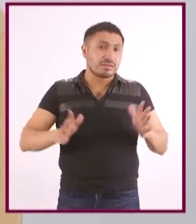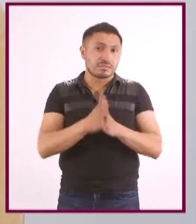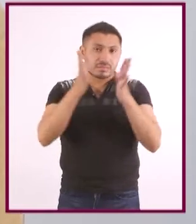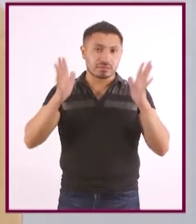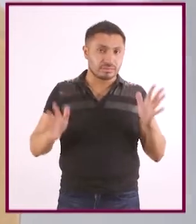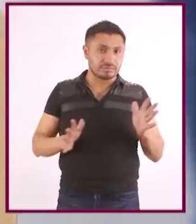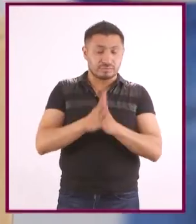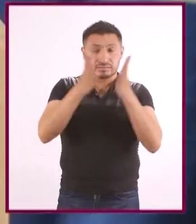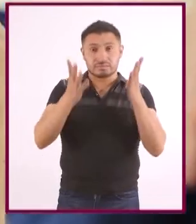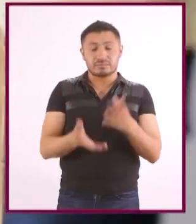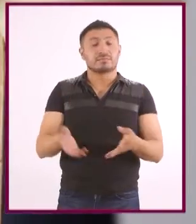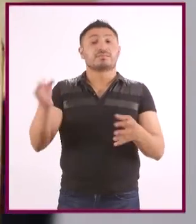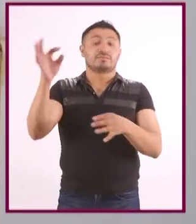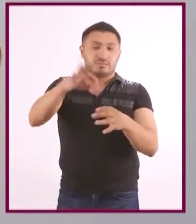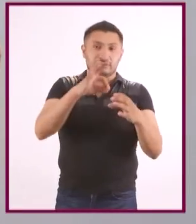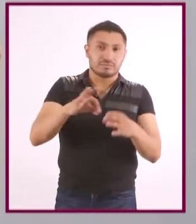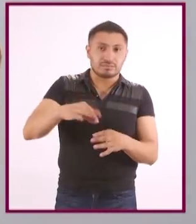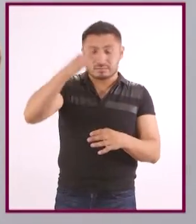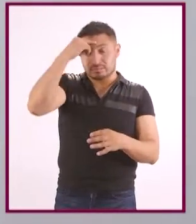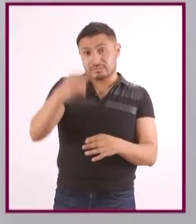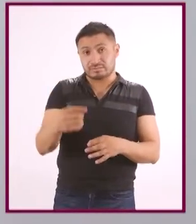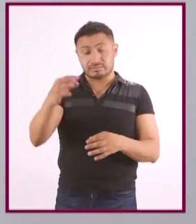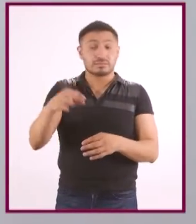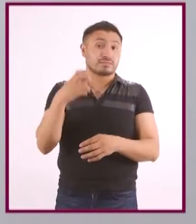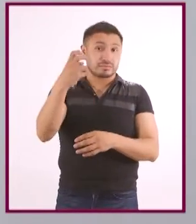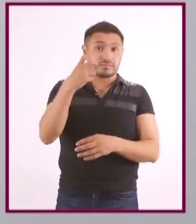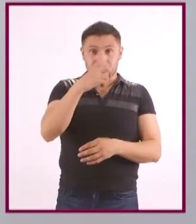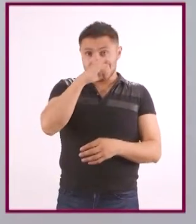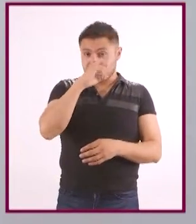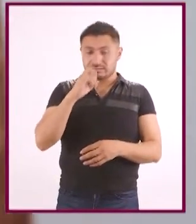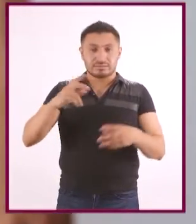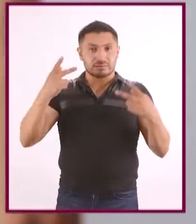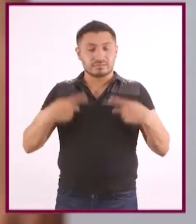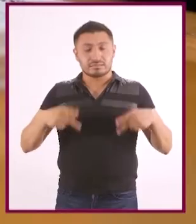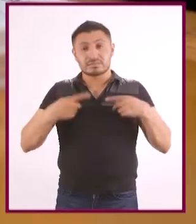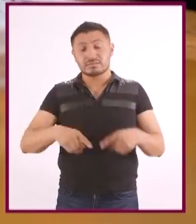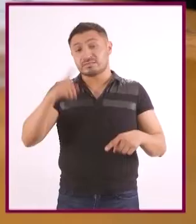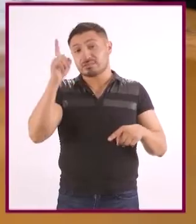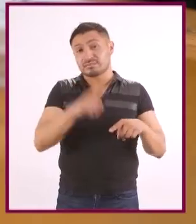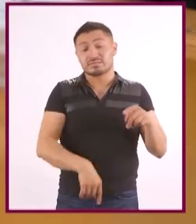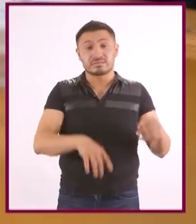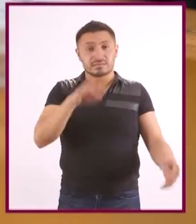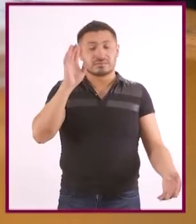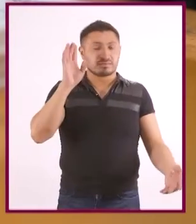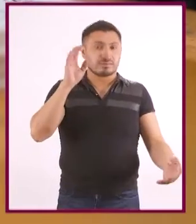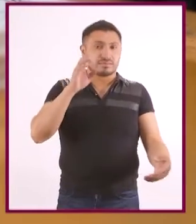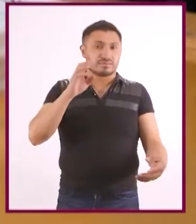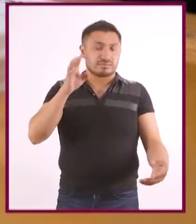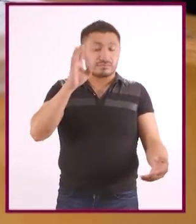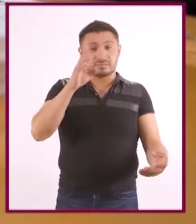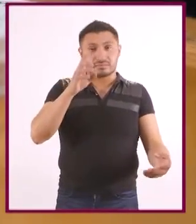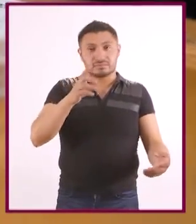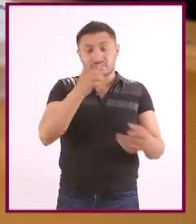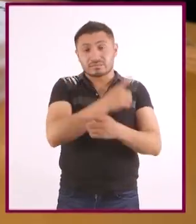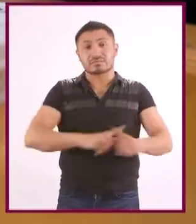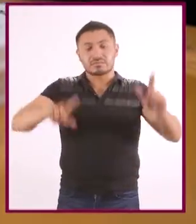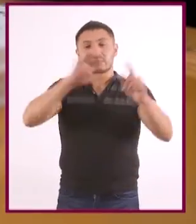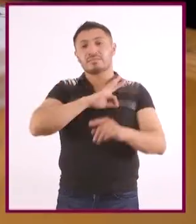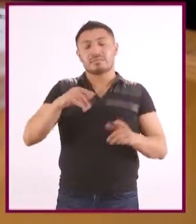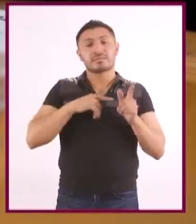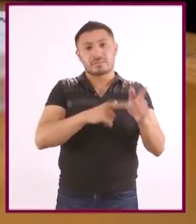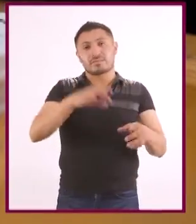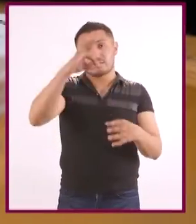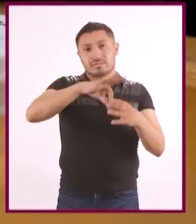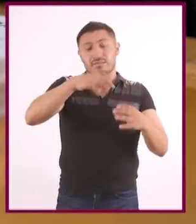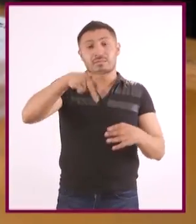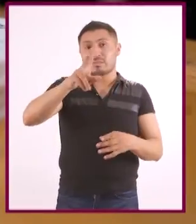participar en una contienda electoral para ser votado. Una persona privada de la libertad puede seguir ejerciendo su derecho a votar,